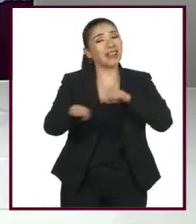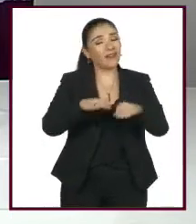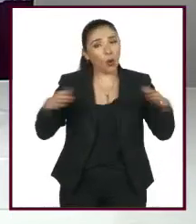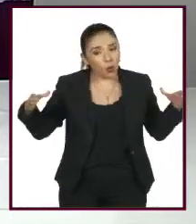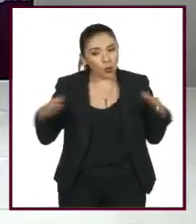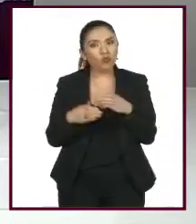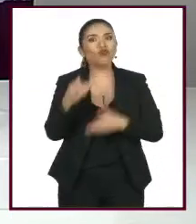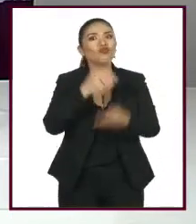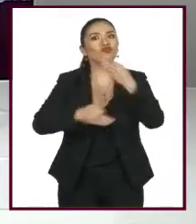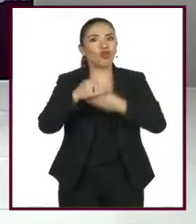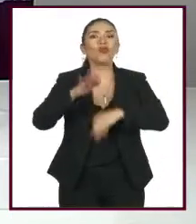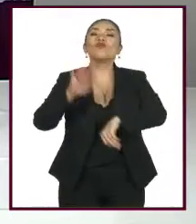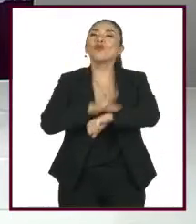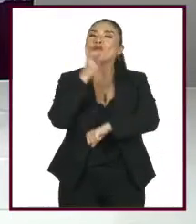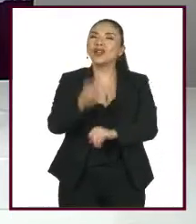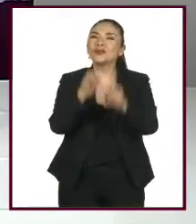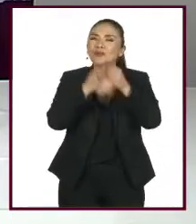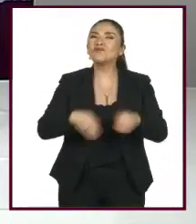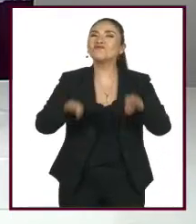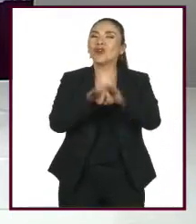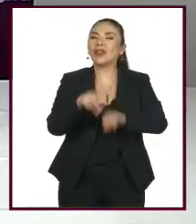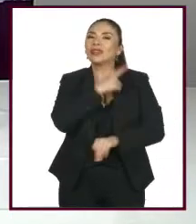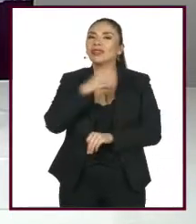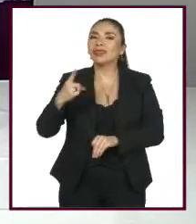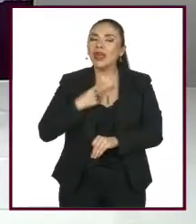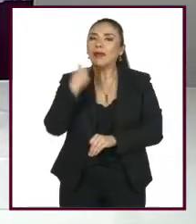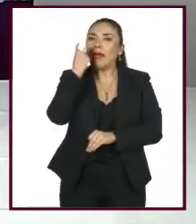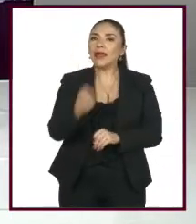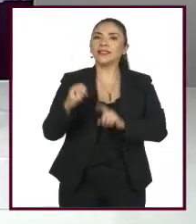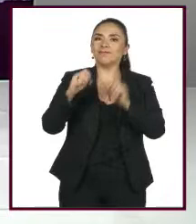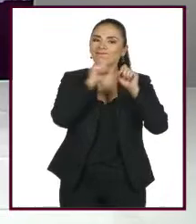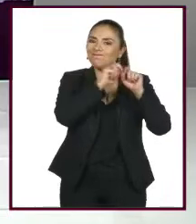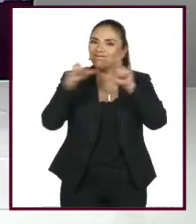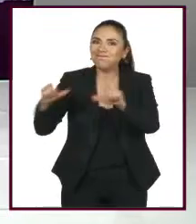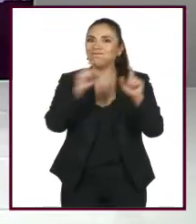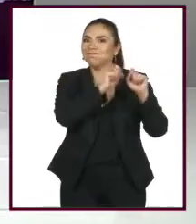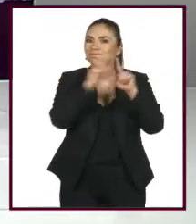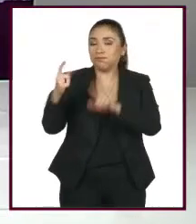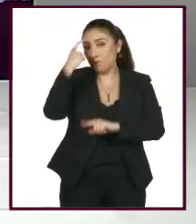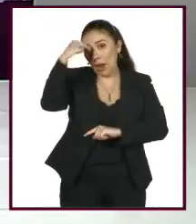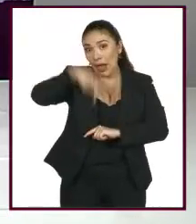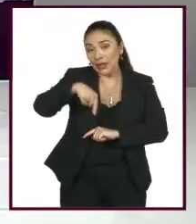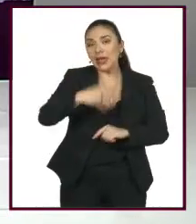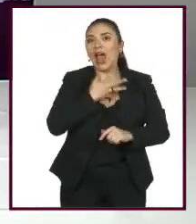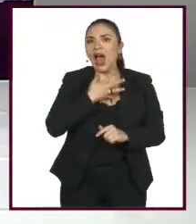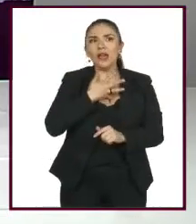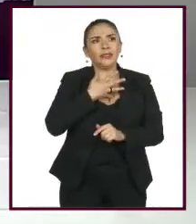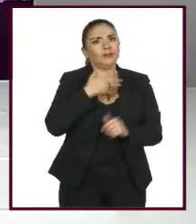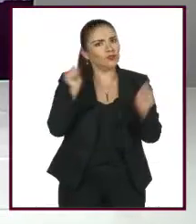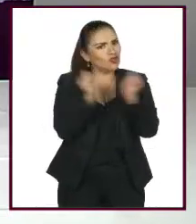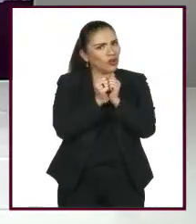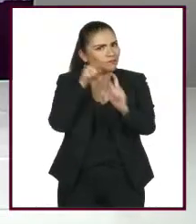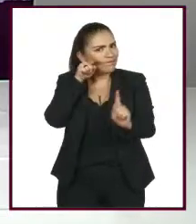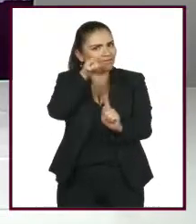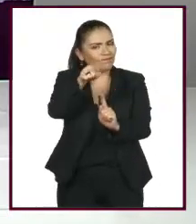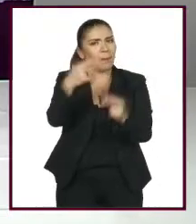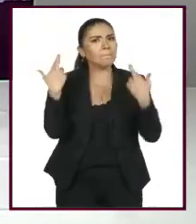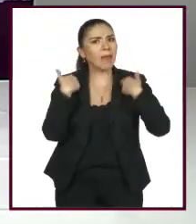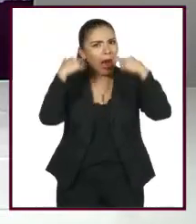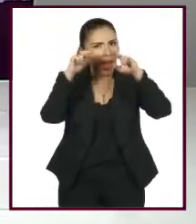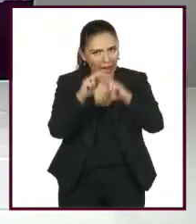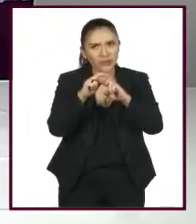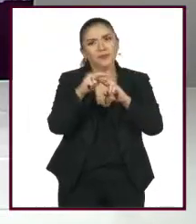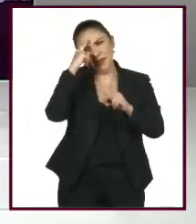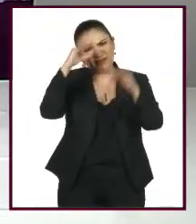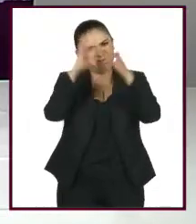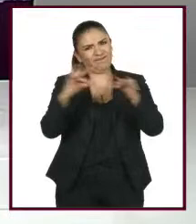conjunto, doctor. Por eso la importancia de este tipo de transmisiones, porque aquí estamos involucrando directamente a las y los docentes, pero